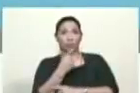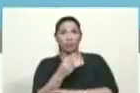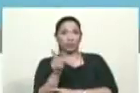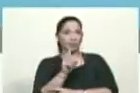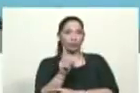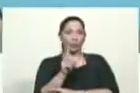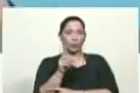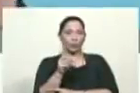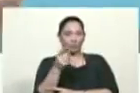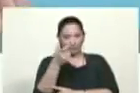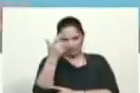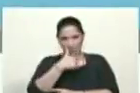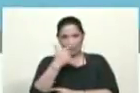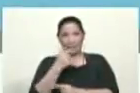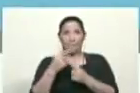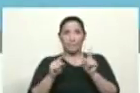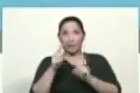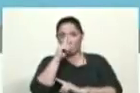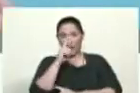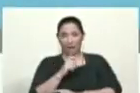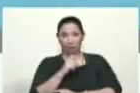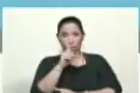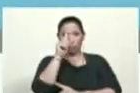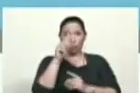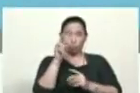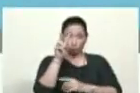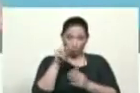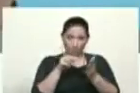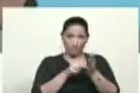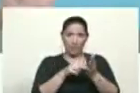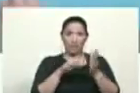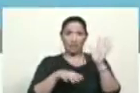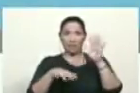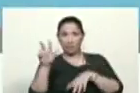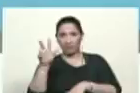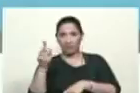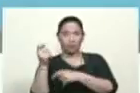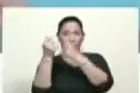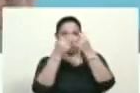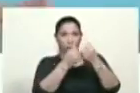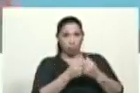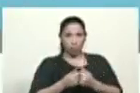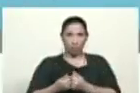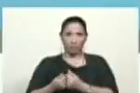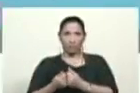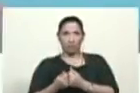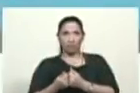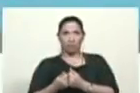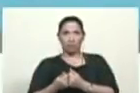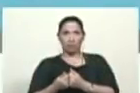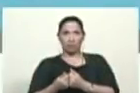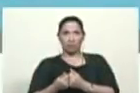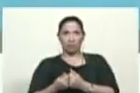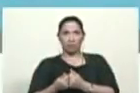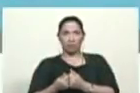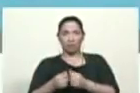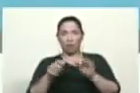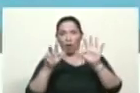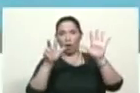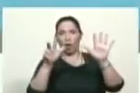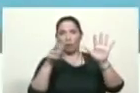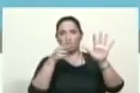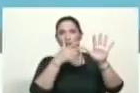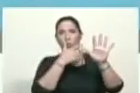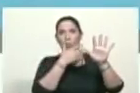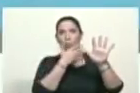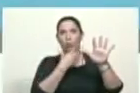cree. Pero el año 2013, el bolívar, en términos de bolívares fuertes, estaba alrededor de 8 bolívares